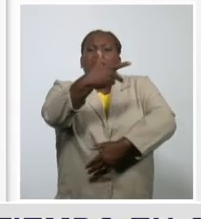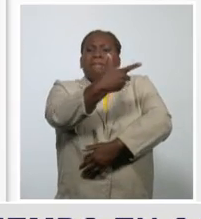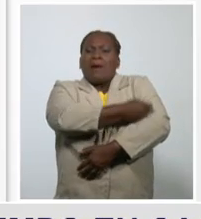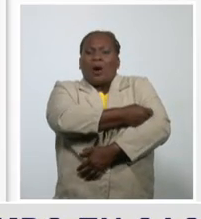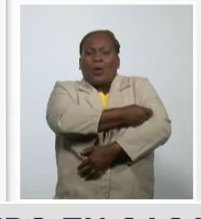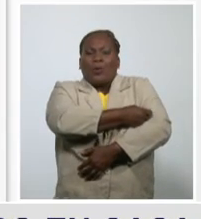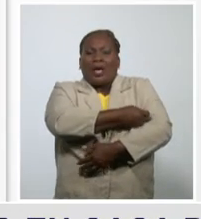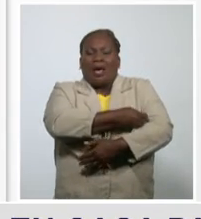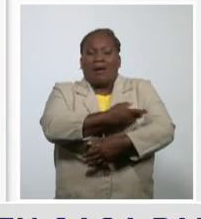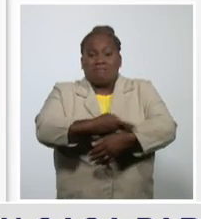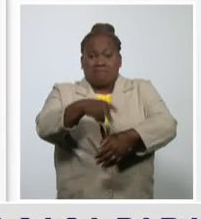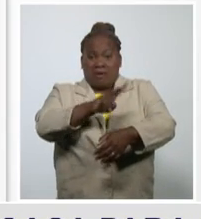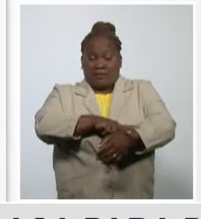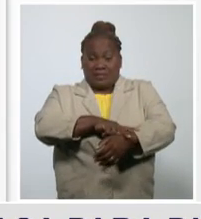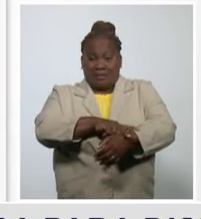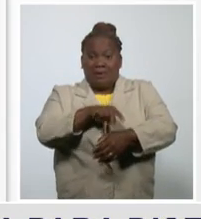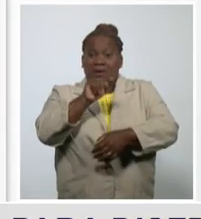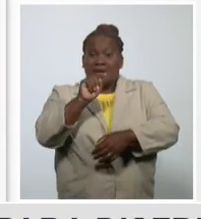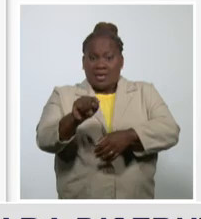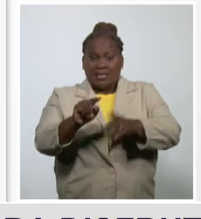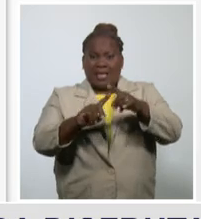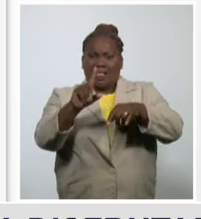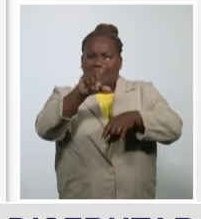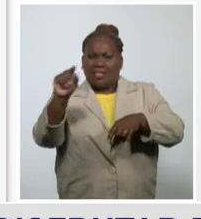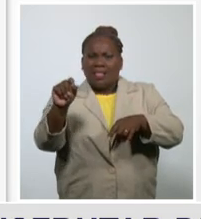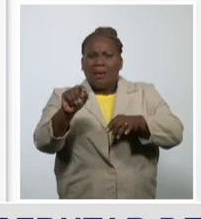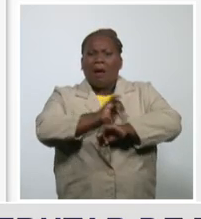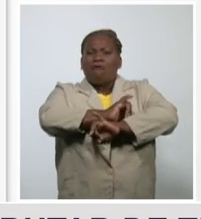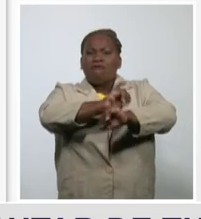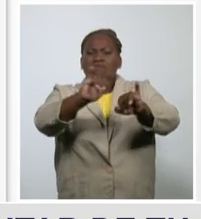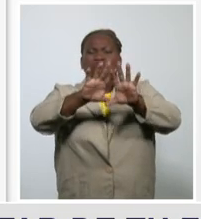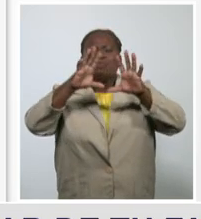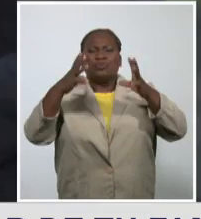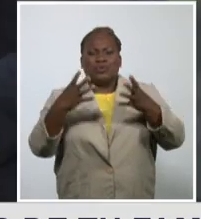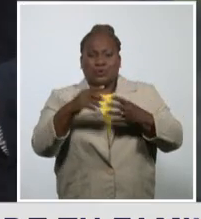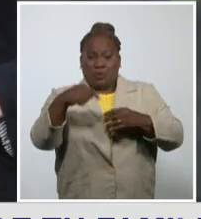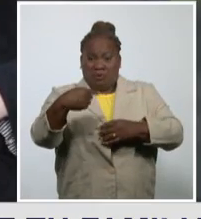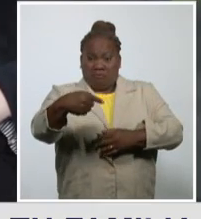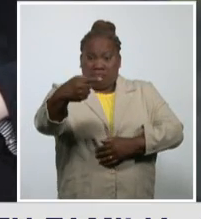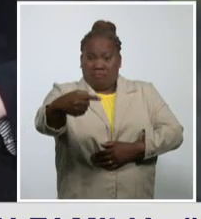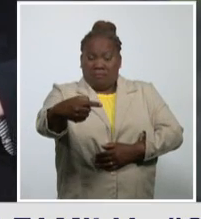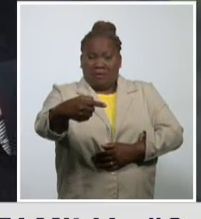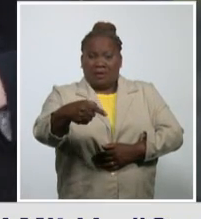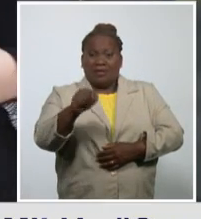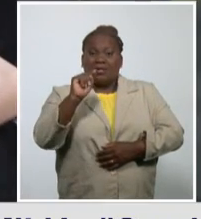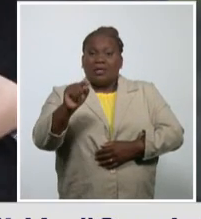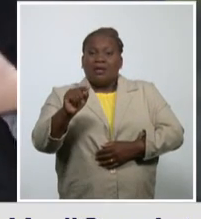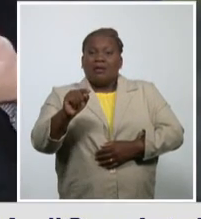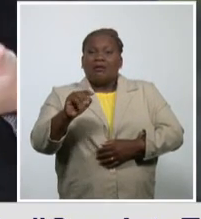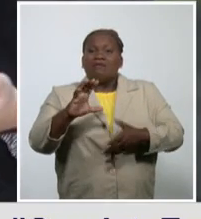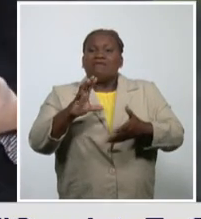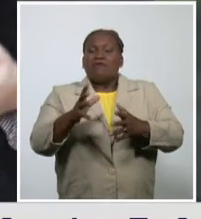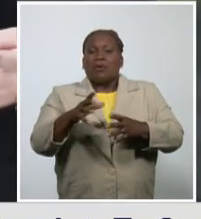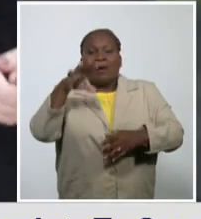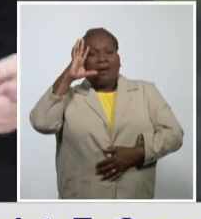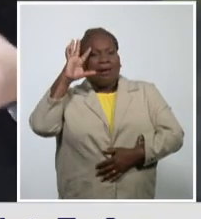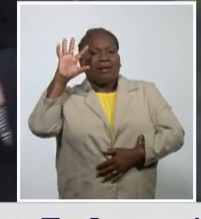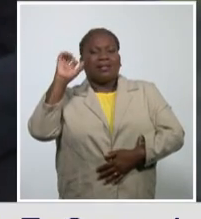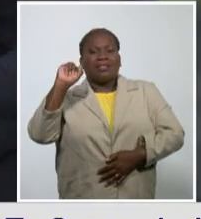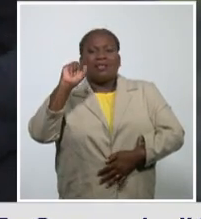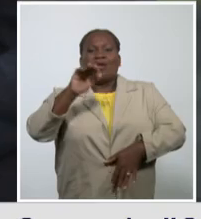COVID-19. Ese es uno de los titulares que ha dado la vuelta al mundo en estos días. Por el modo en que se han interpretado en